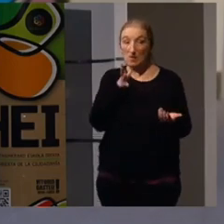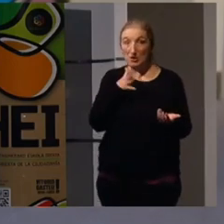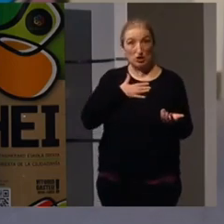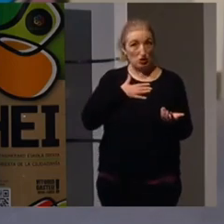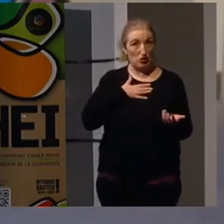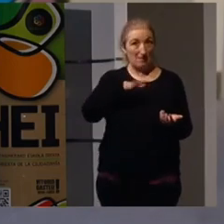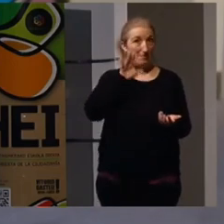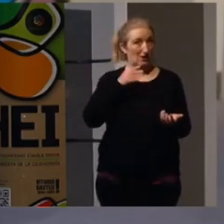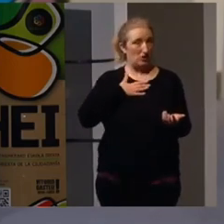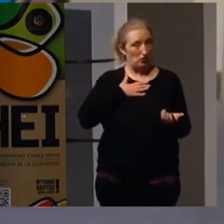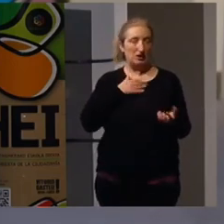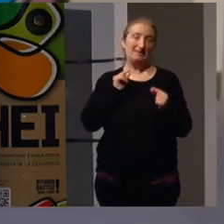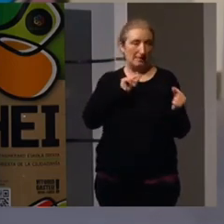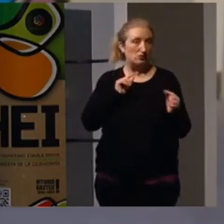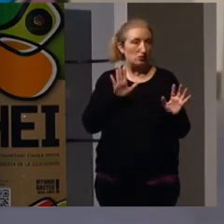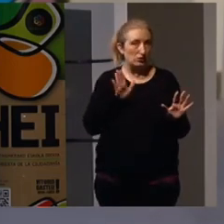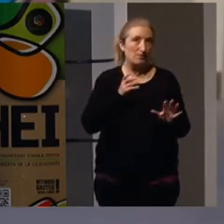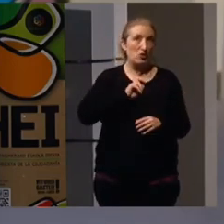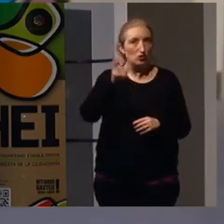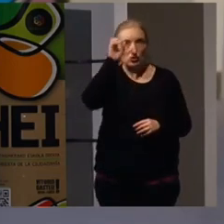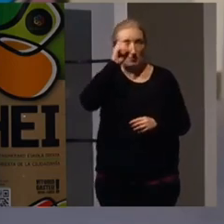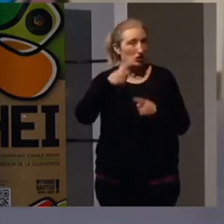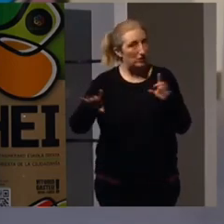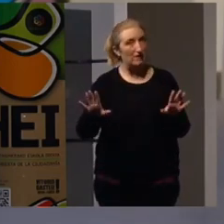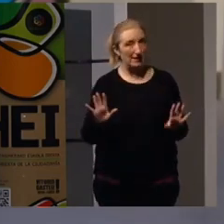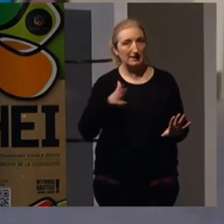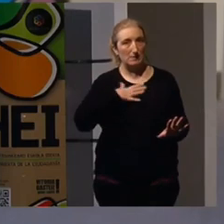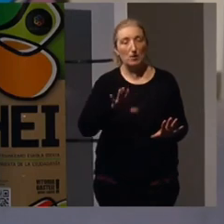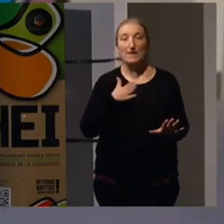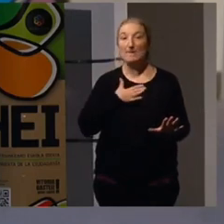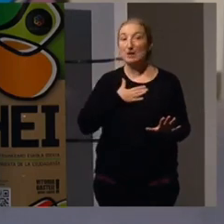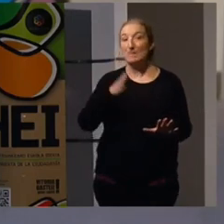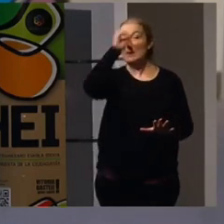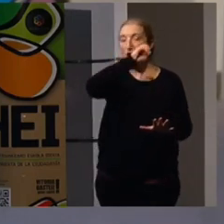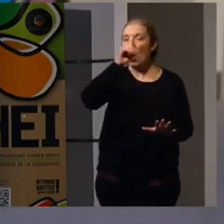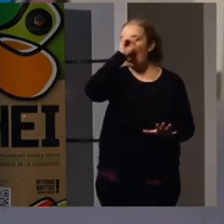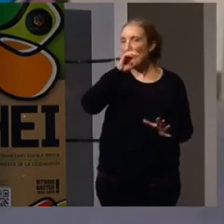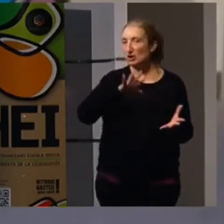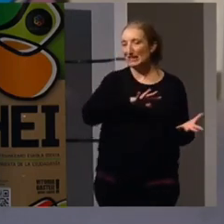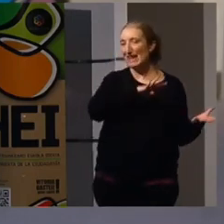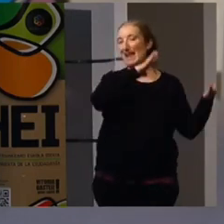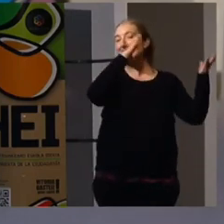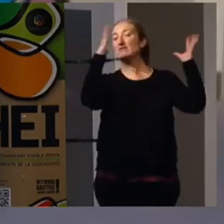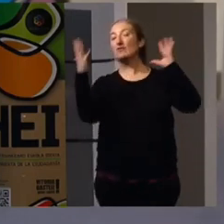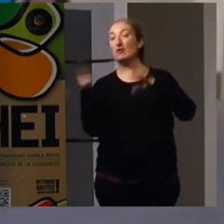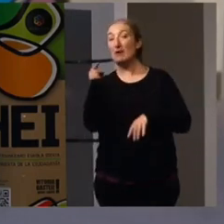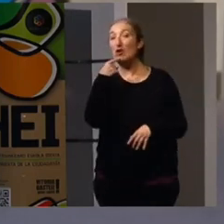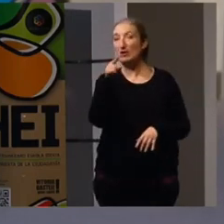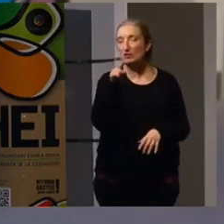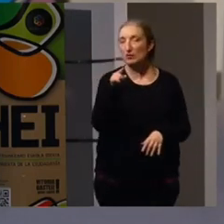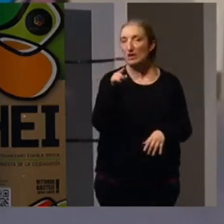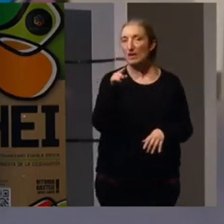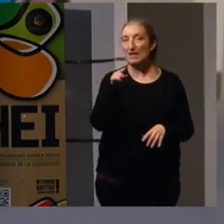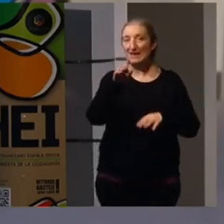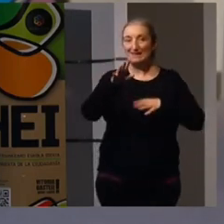mi entender, que esto evidentemente es discutible y habrá quien lo vea de otra manera, pero a mi entender la única manera de transformar eso que tú dices es que